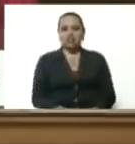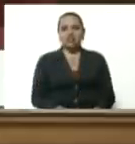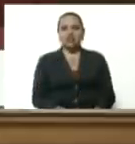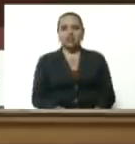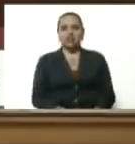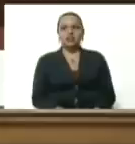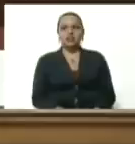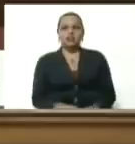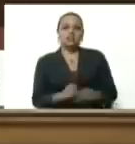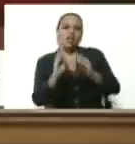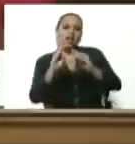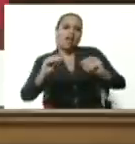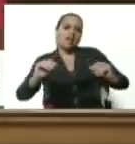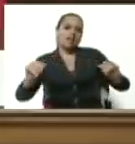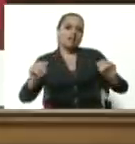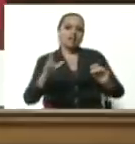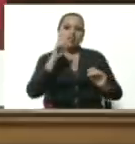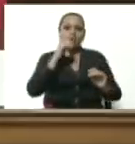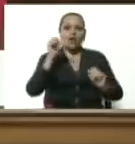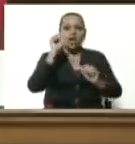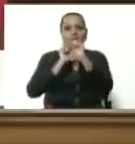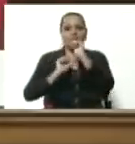de arenita sin tierra, sin agua, pues.